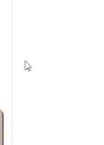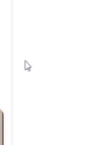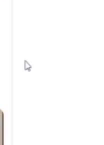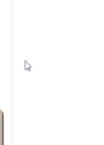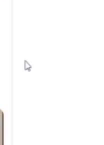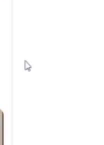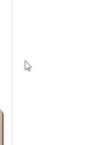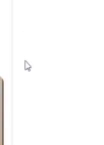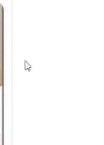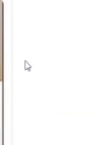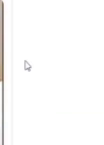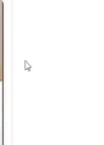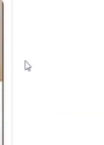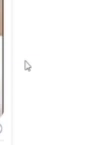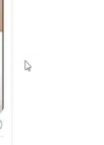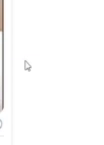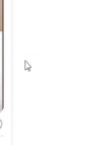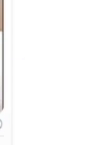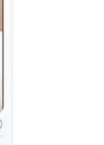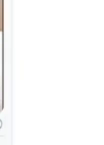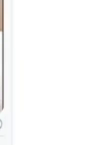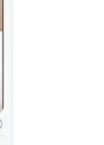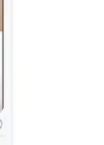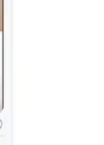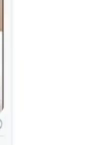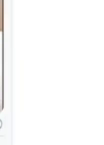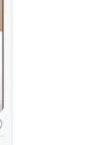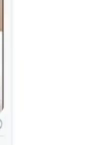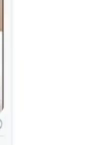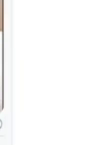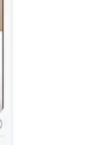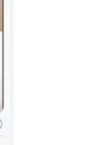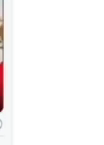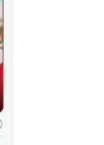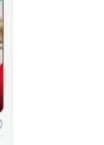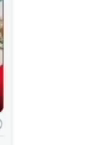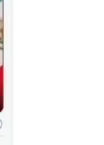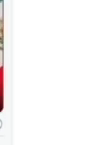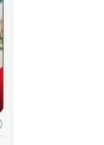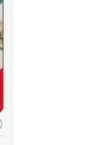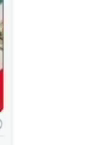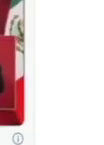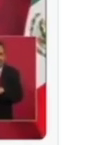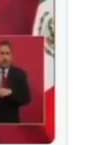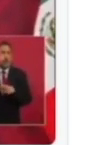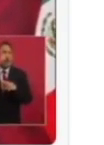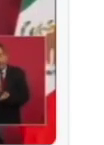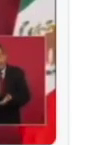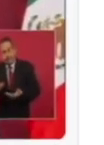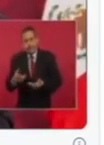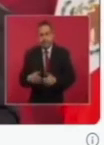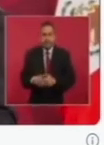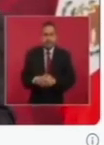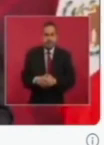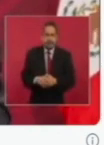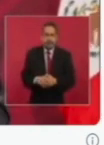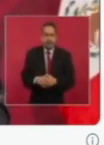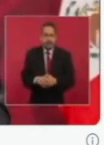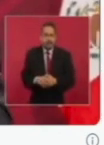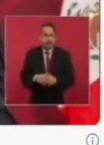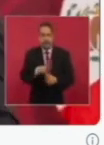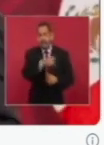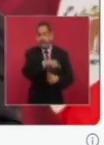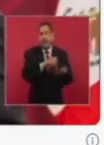en contra del tren maya vamos a ver parte de esta campaña ahora es el tren mal convence